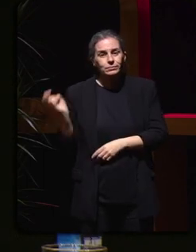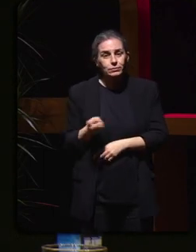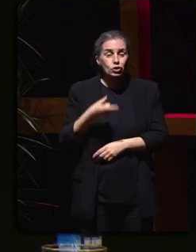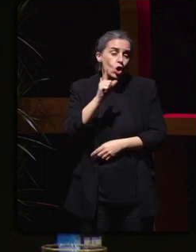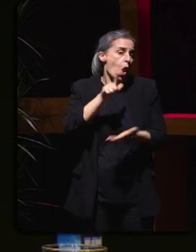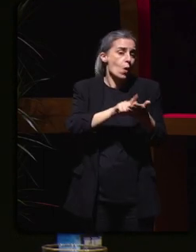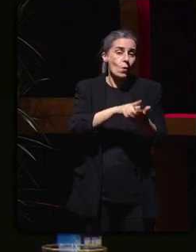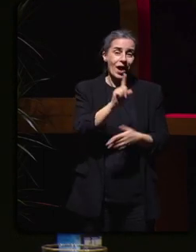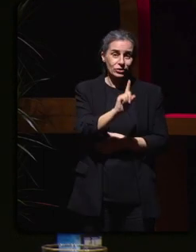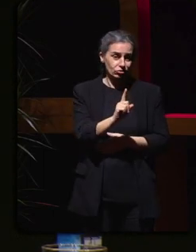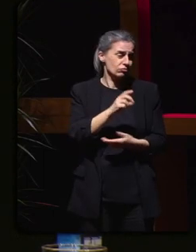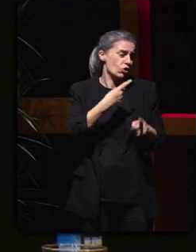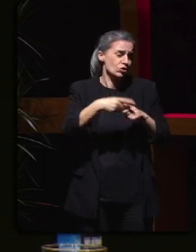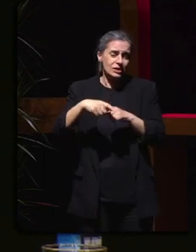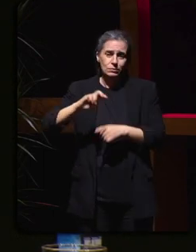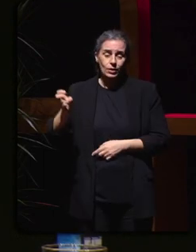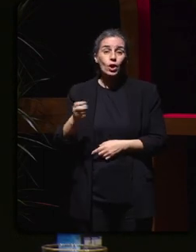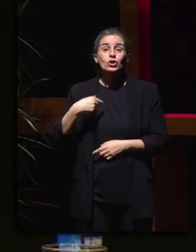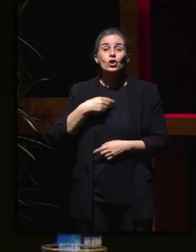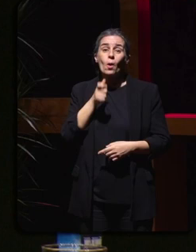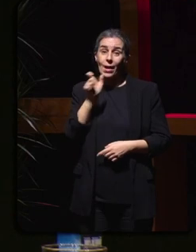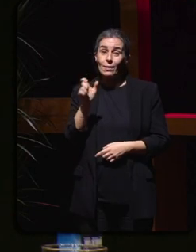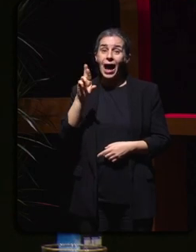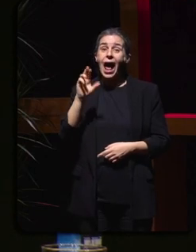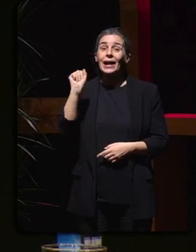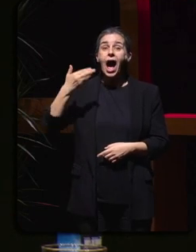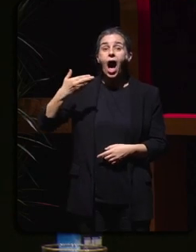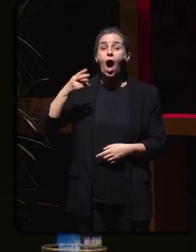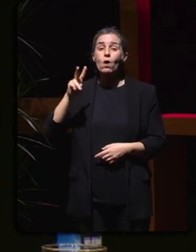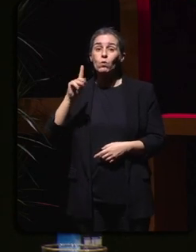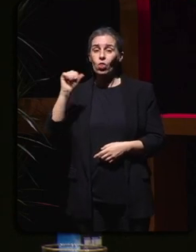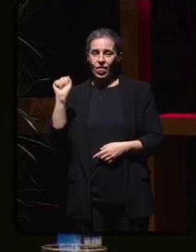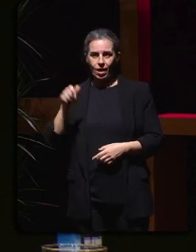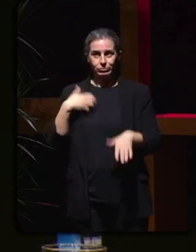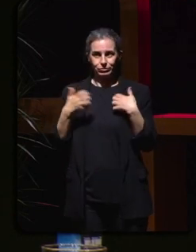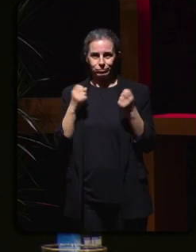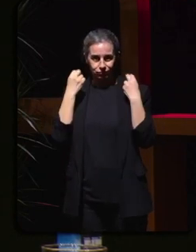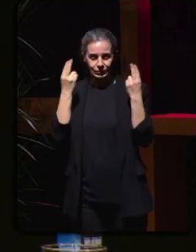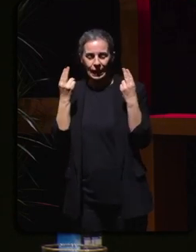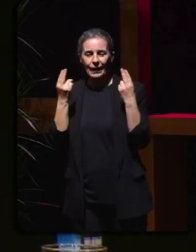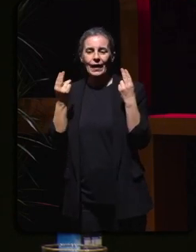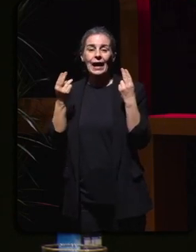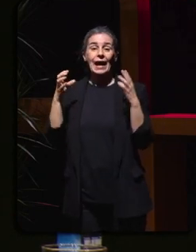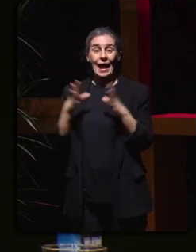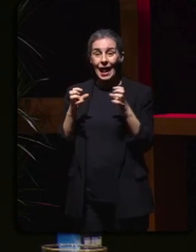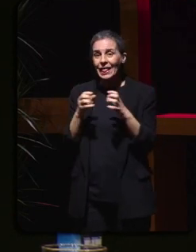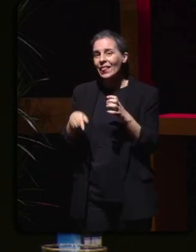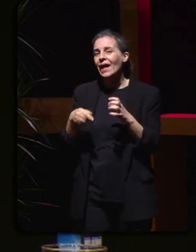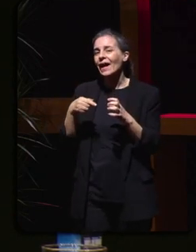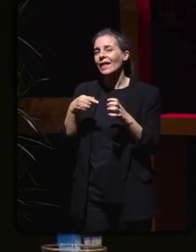y con el Raúl a mí me ha pasado que en Andalucía en Granada decimos raúa